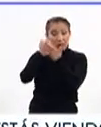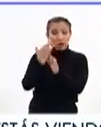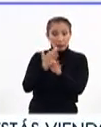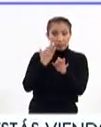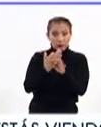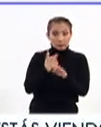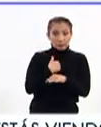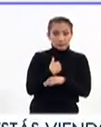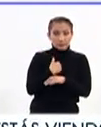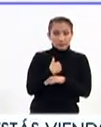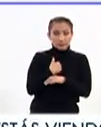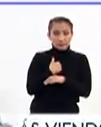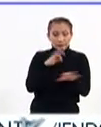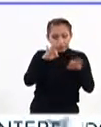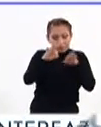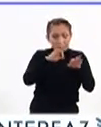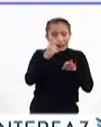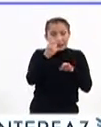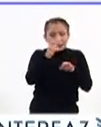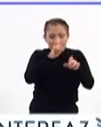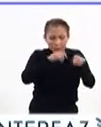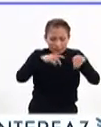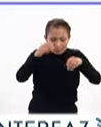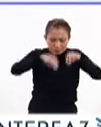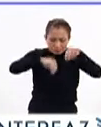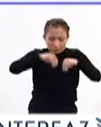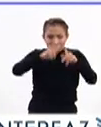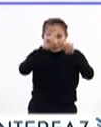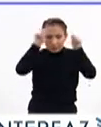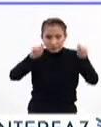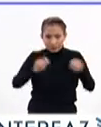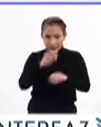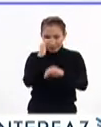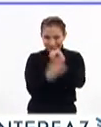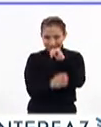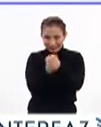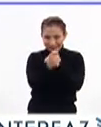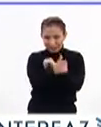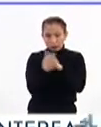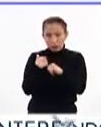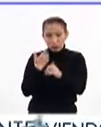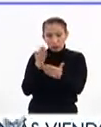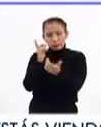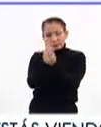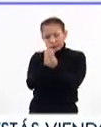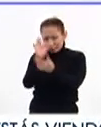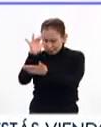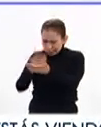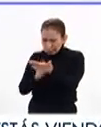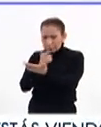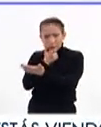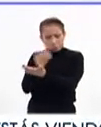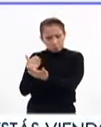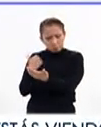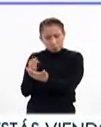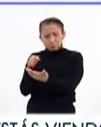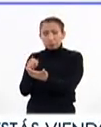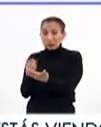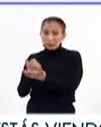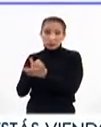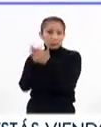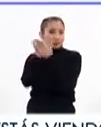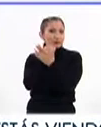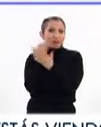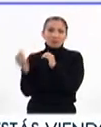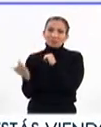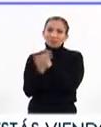estoy en mi trabajo de titulación, he podido recurrir a textos en inglés y eso